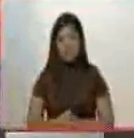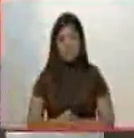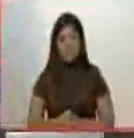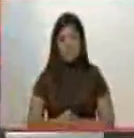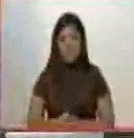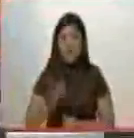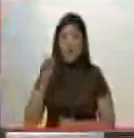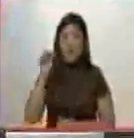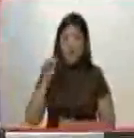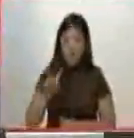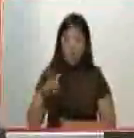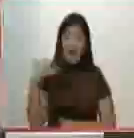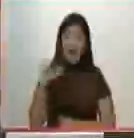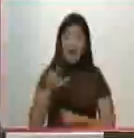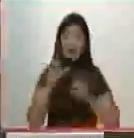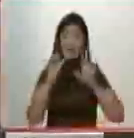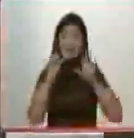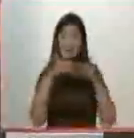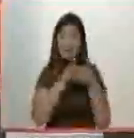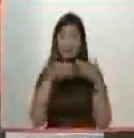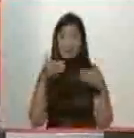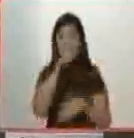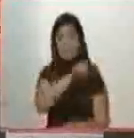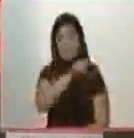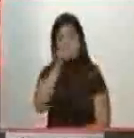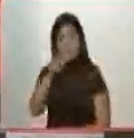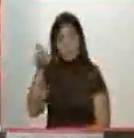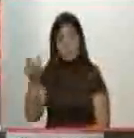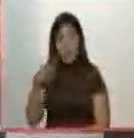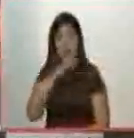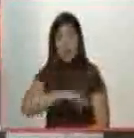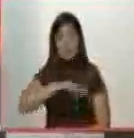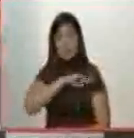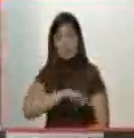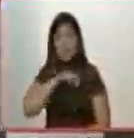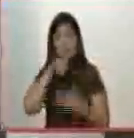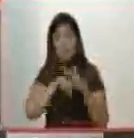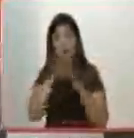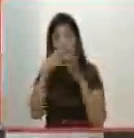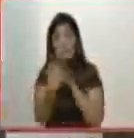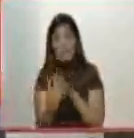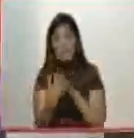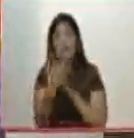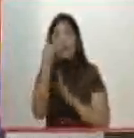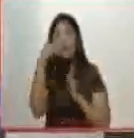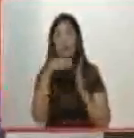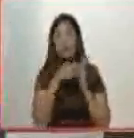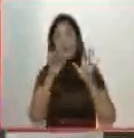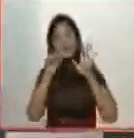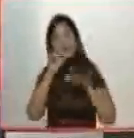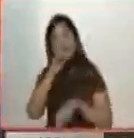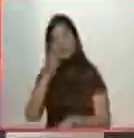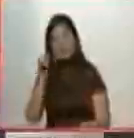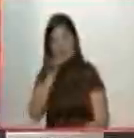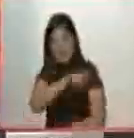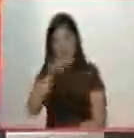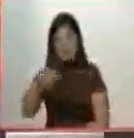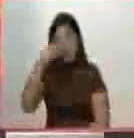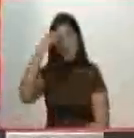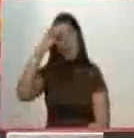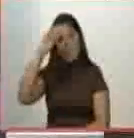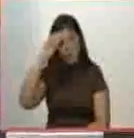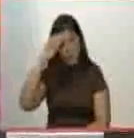Hoy se atienden más de 6 millones de personas en la misión Barrio Adentro Deportivo, con más de 4.600 colaboradores cubanos